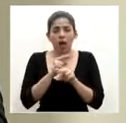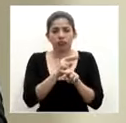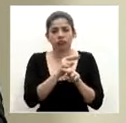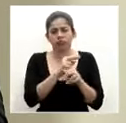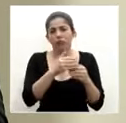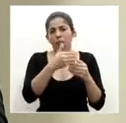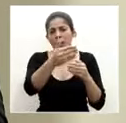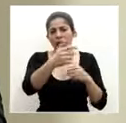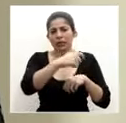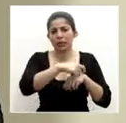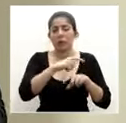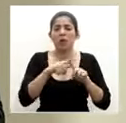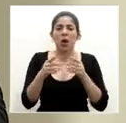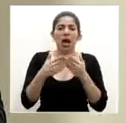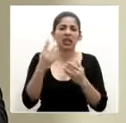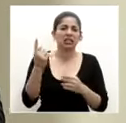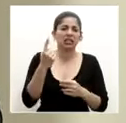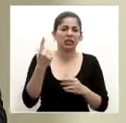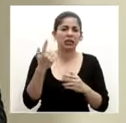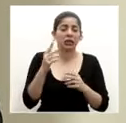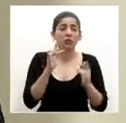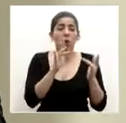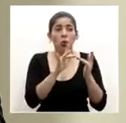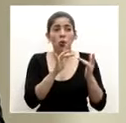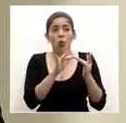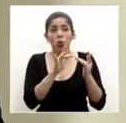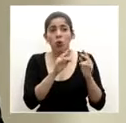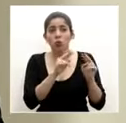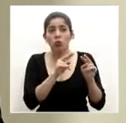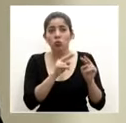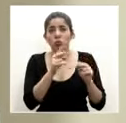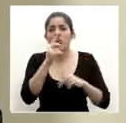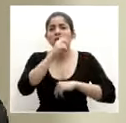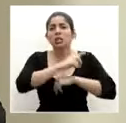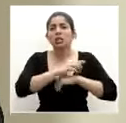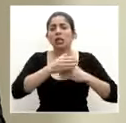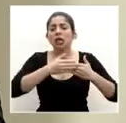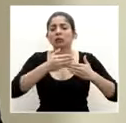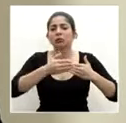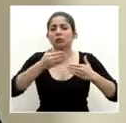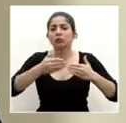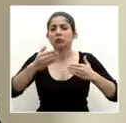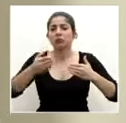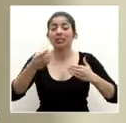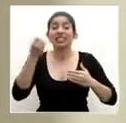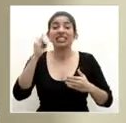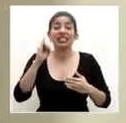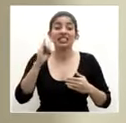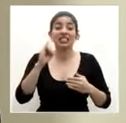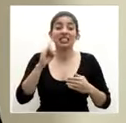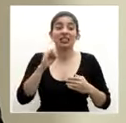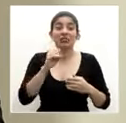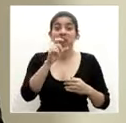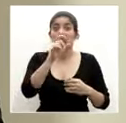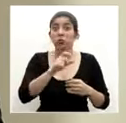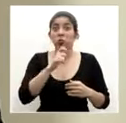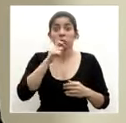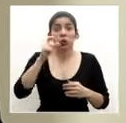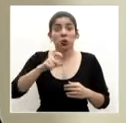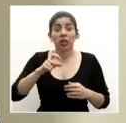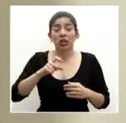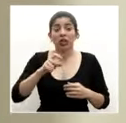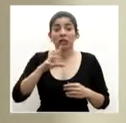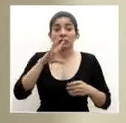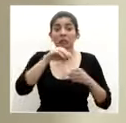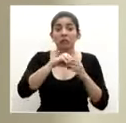extender ese periodo, pero generalmente sí estamos en contacto un poco, algunos días más, ¿verdad?, con la persona. Como le digo, si ha sido un cuadro que en realidad no requirió ningún tipo de